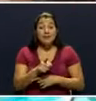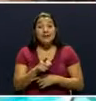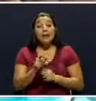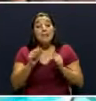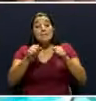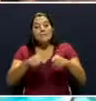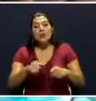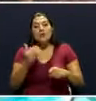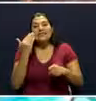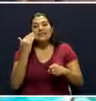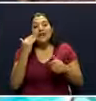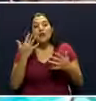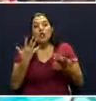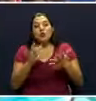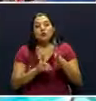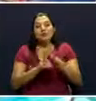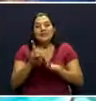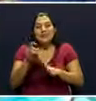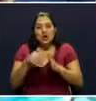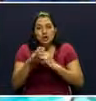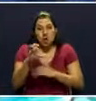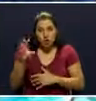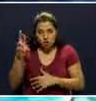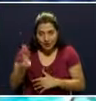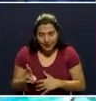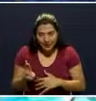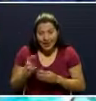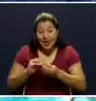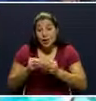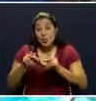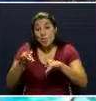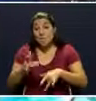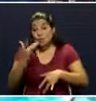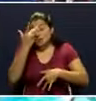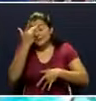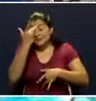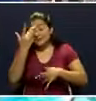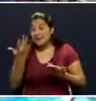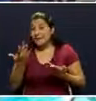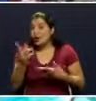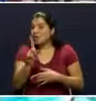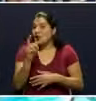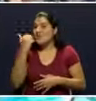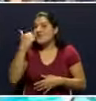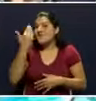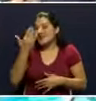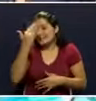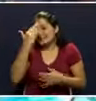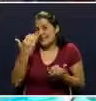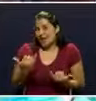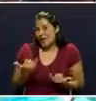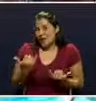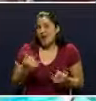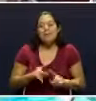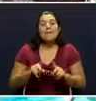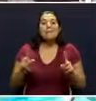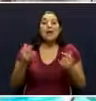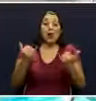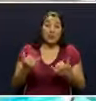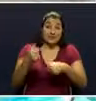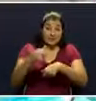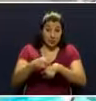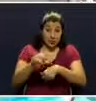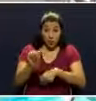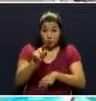conocer cómo se va a comportar en nuestro país esa tasa de infección no es tan fácil predecirlo, ¿verdad? Sin embargo, en este momento, como